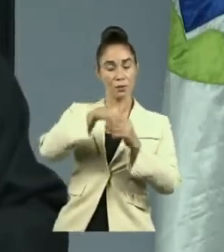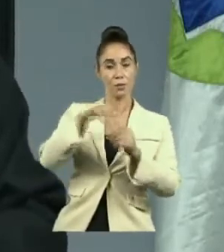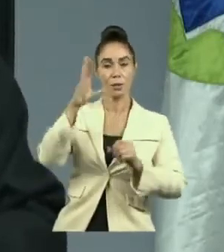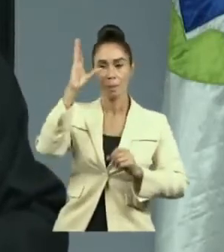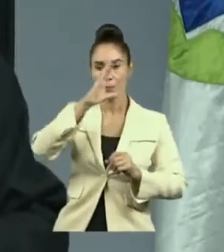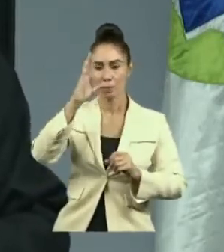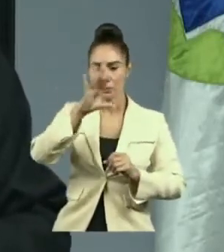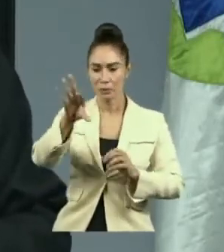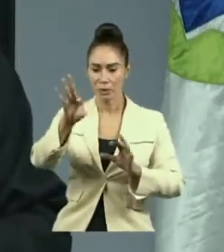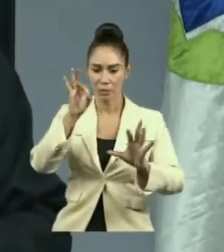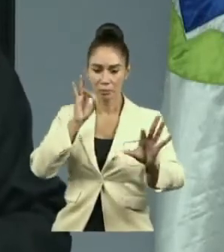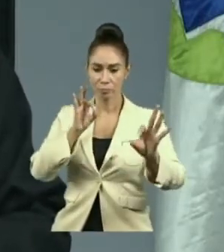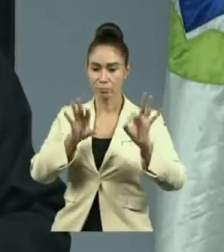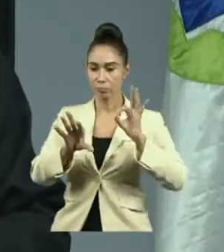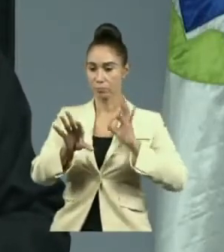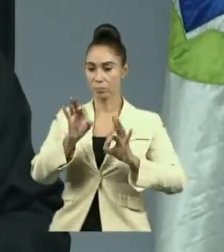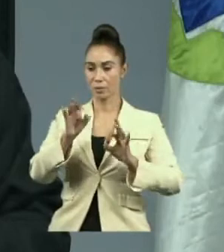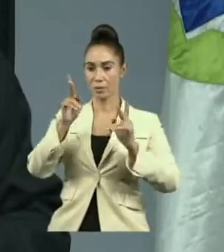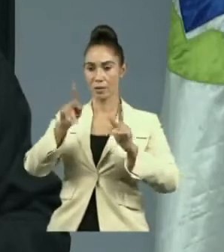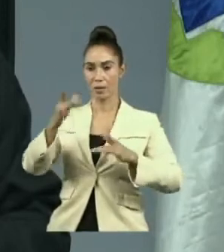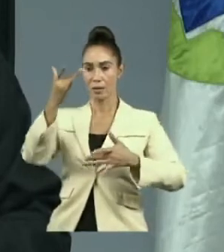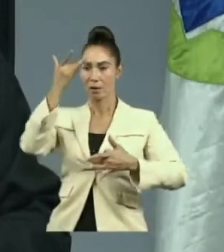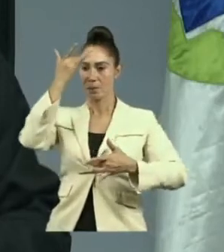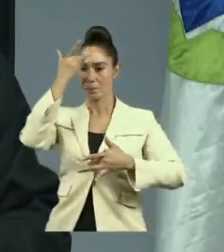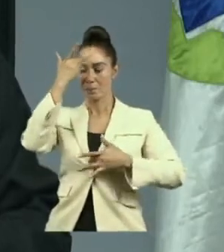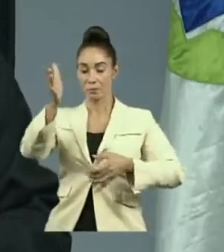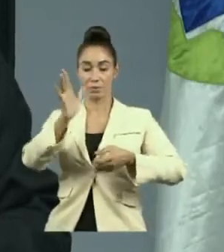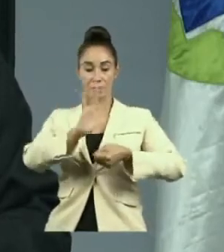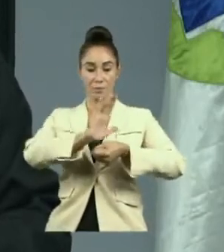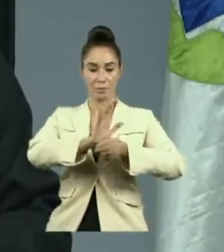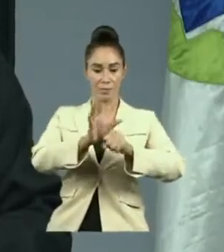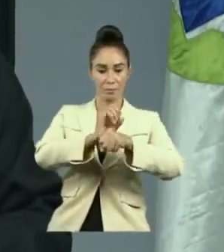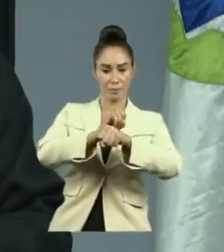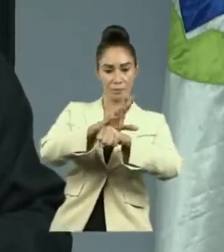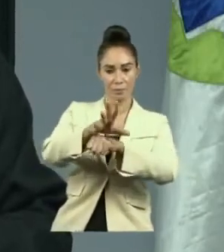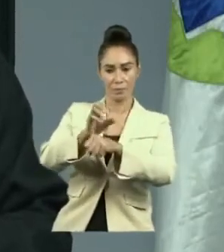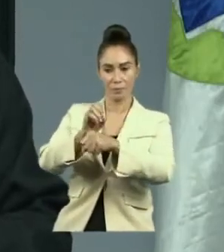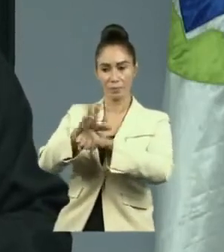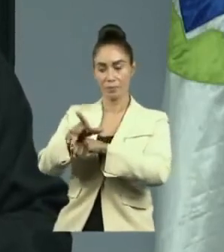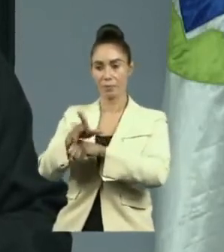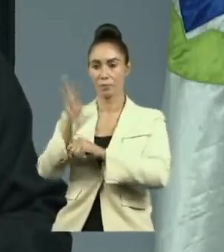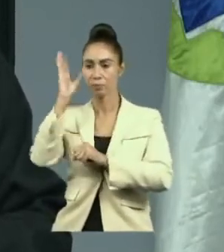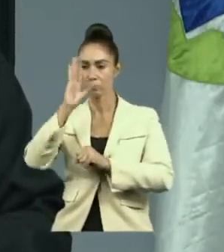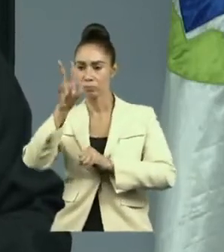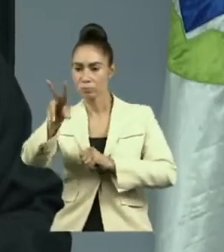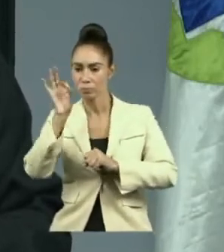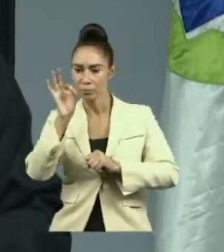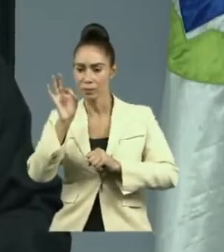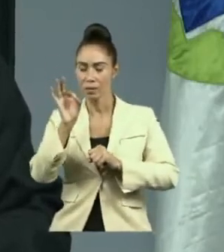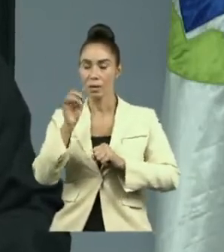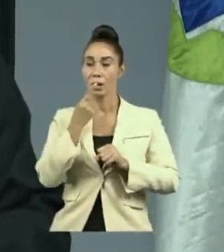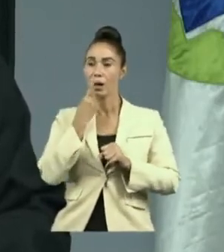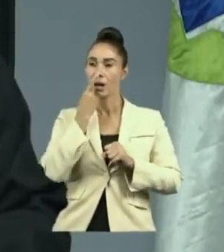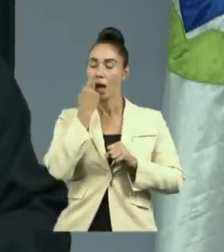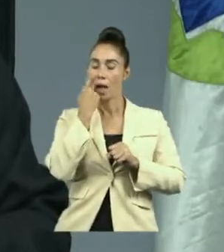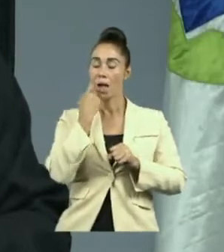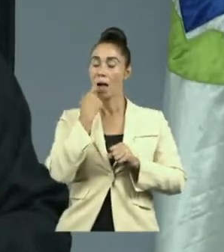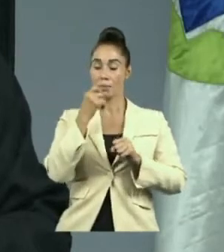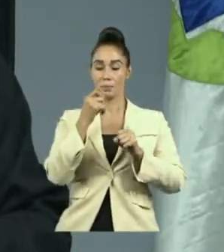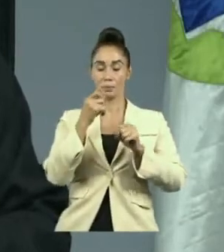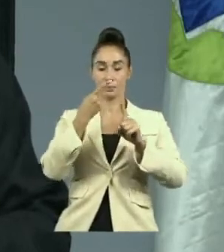y tratamiento de enfermos y portadores a través de detección diagnóstico notificación